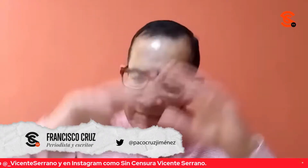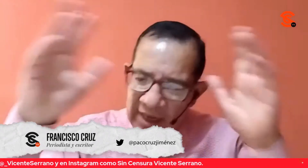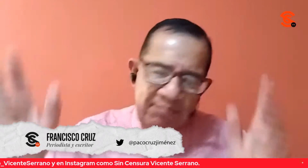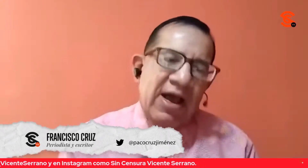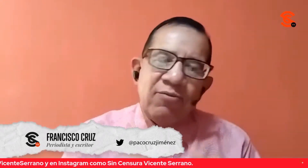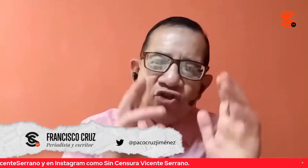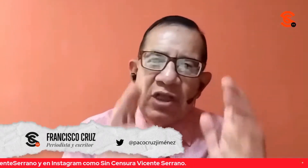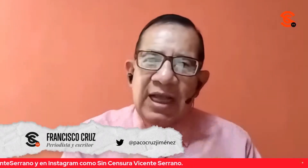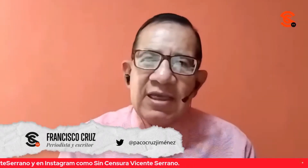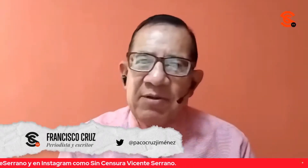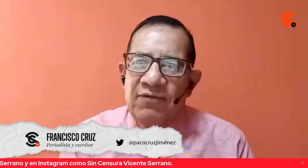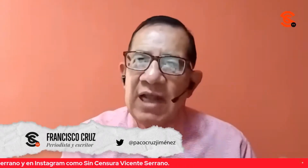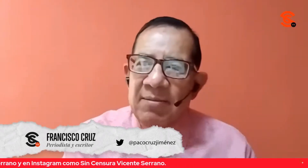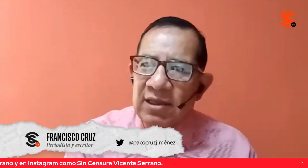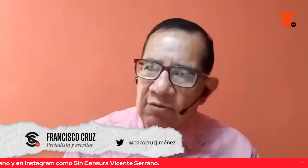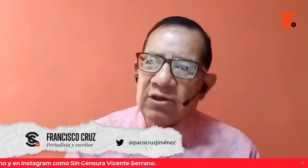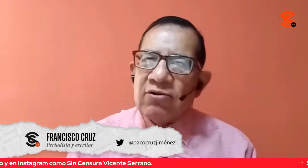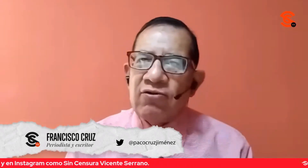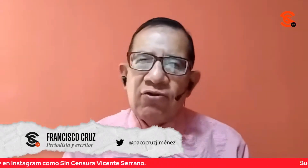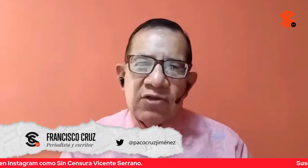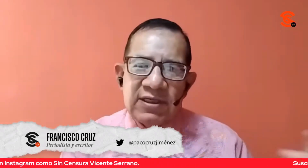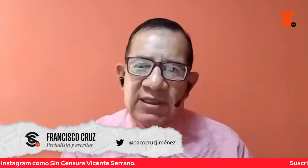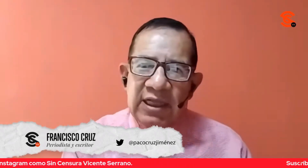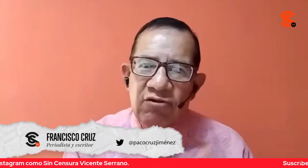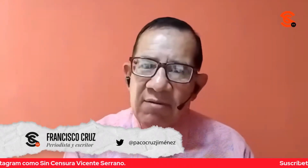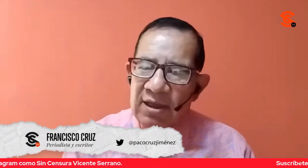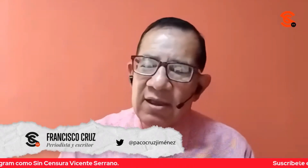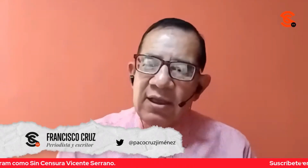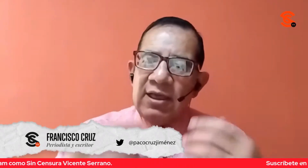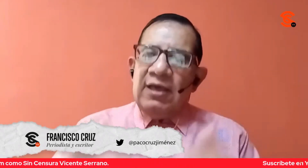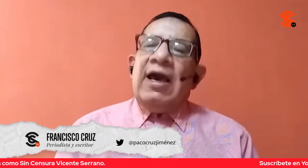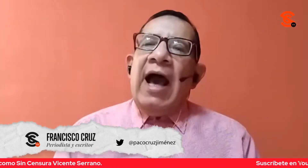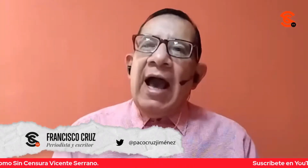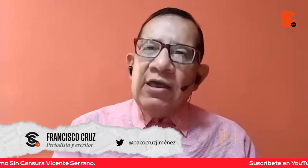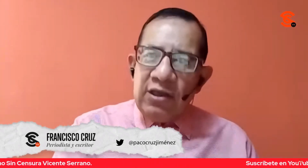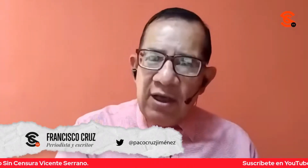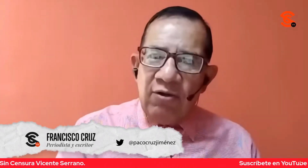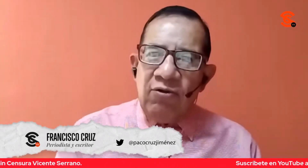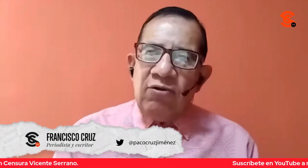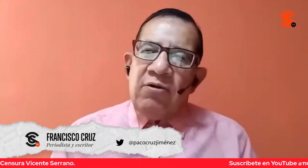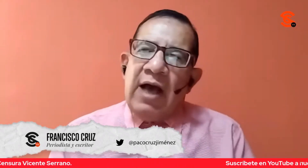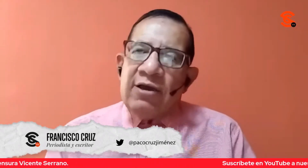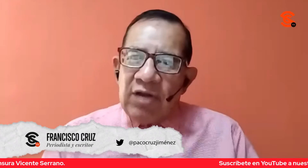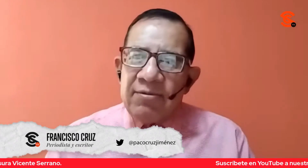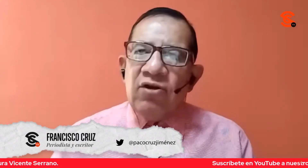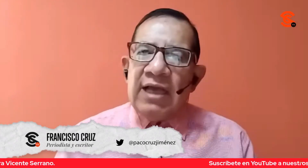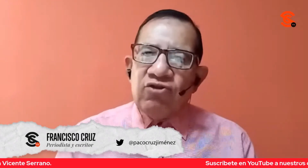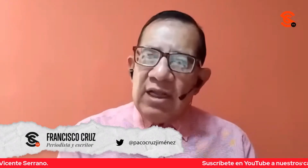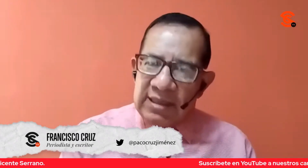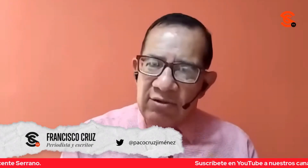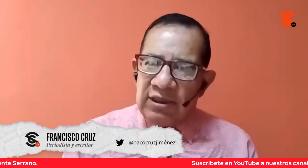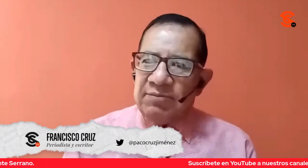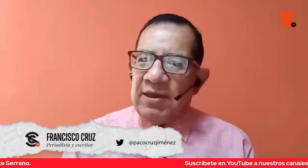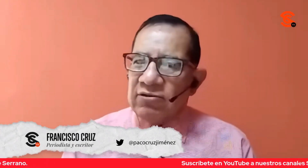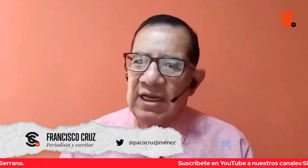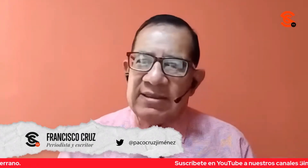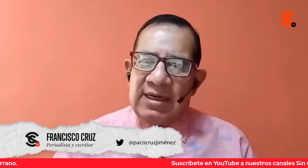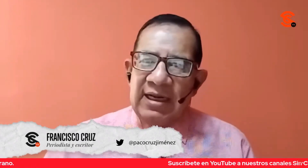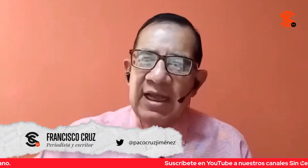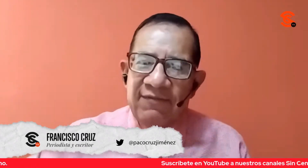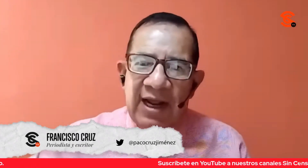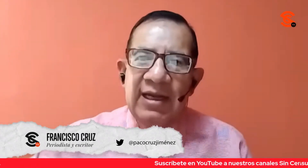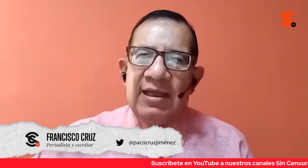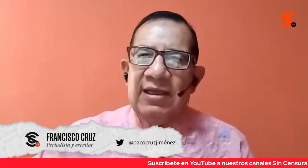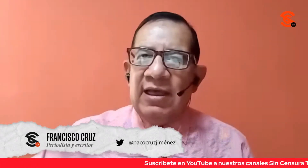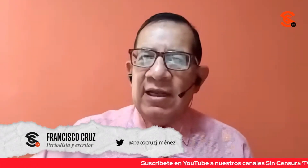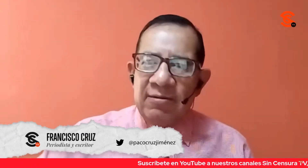Finalmente, mira, hay muchos detalles, pero finalmente el 4 de junio de 69 hay un avionazo en el Cerro Tres Picos de la Serranía